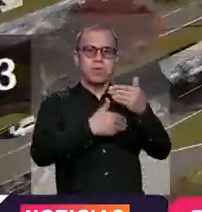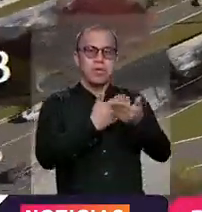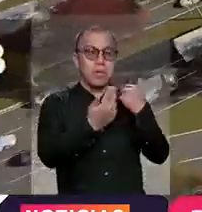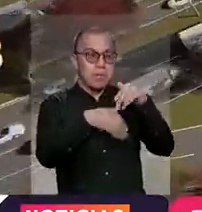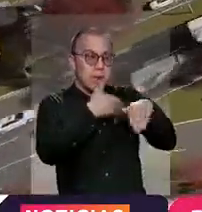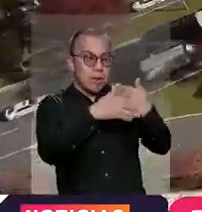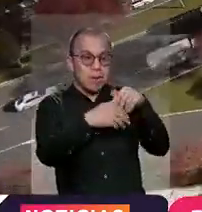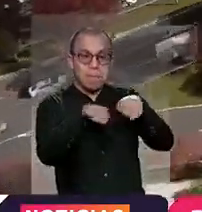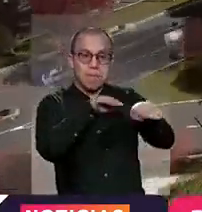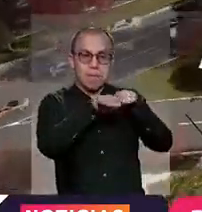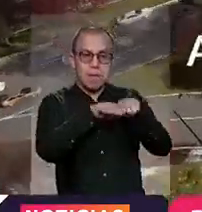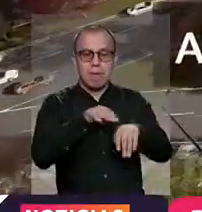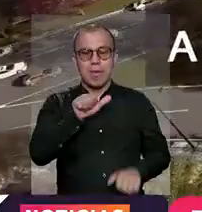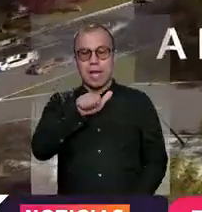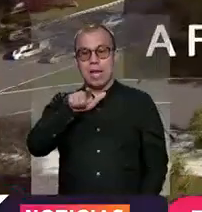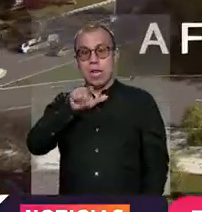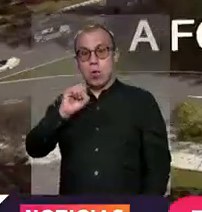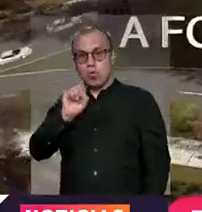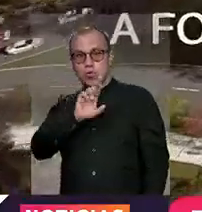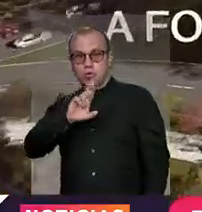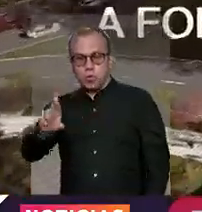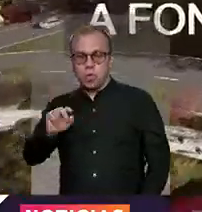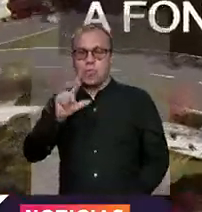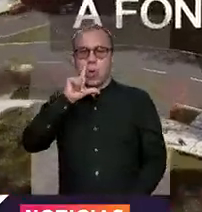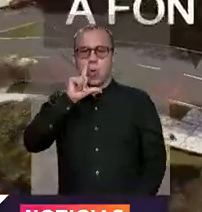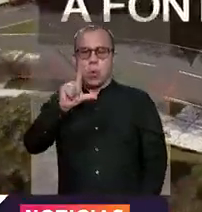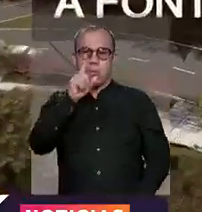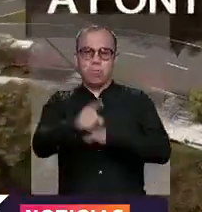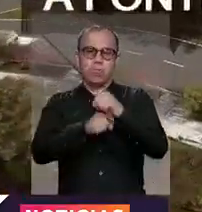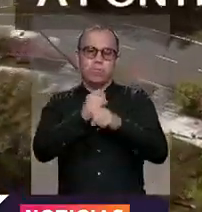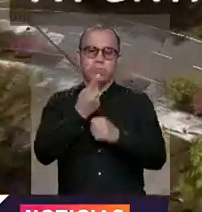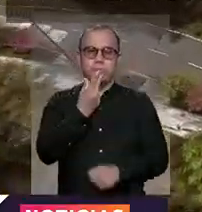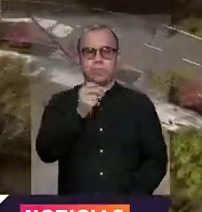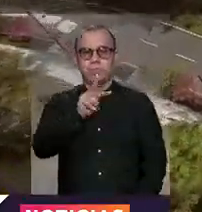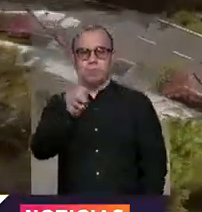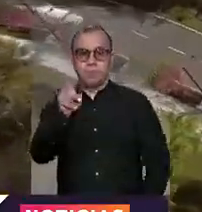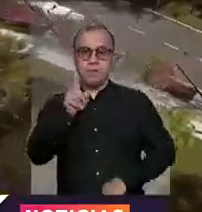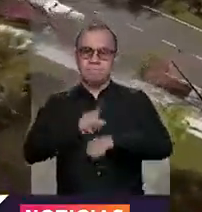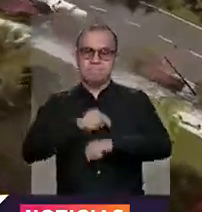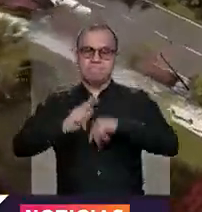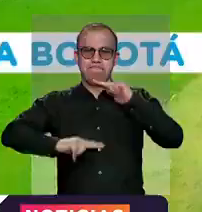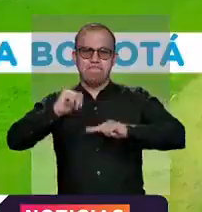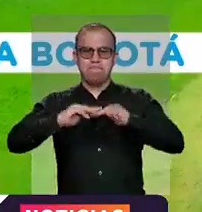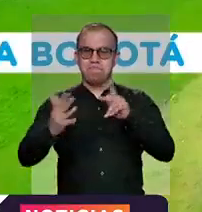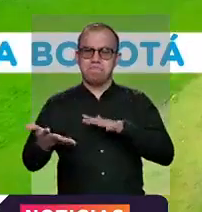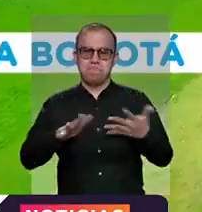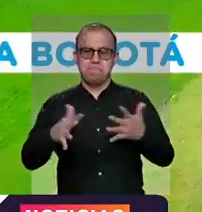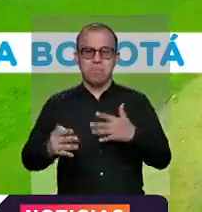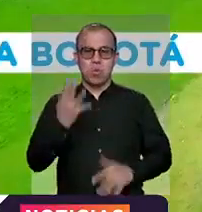esa zona. La Alo Sur será adjudicada en julio de 2021 con tiempo de construcción estimado de 4 años.